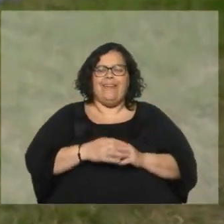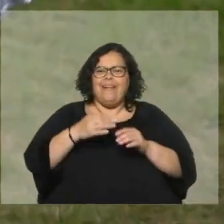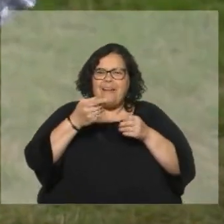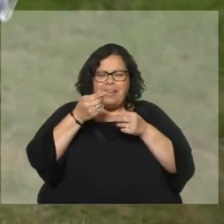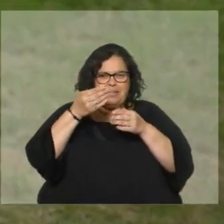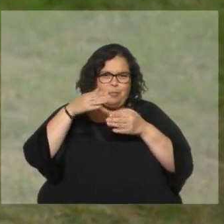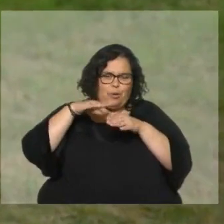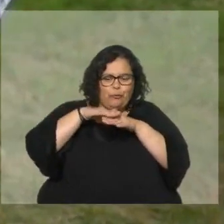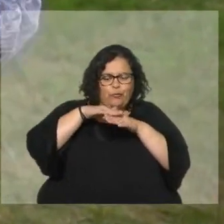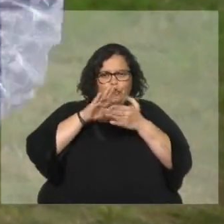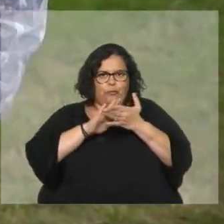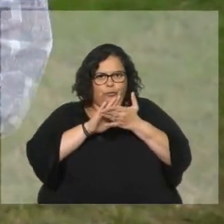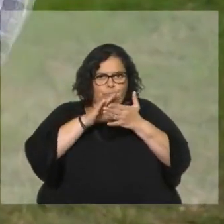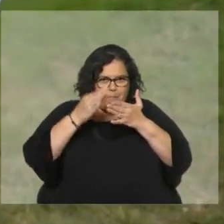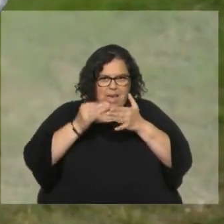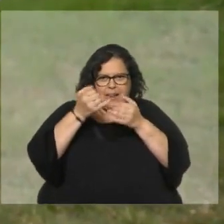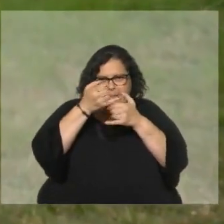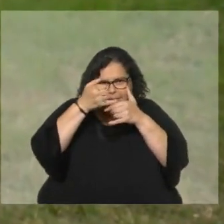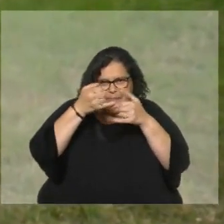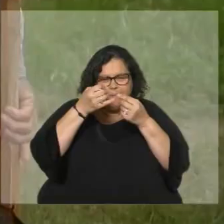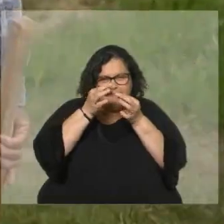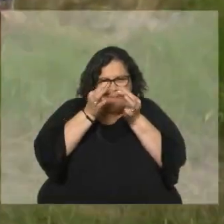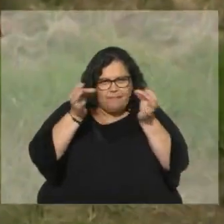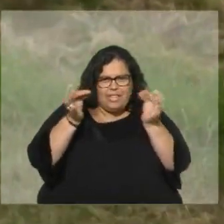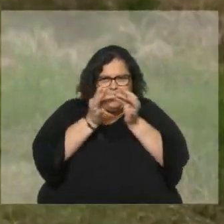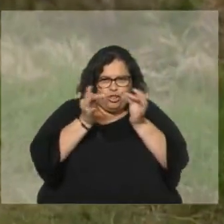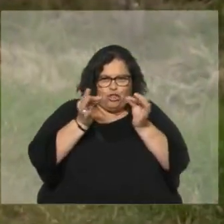le das un filo más o menos ahí. Y bueno. Excelente.